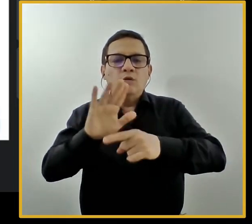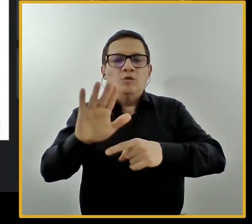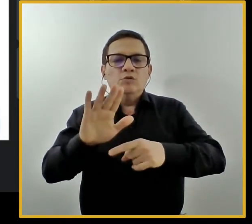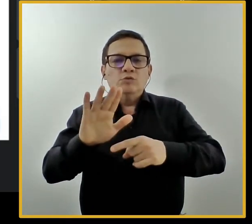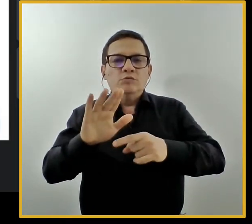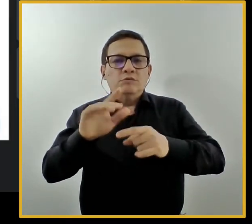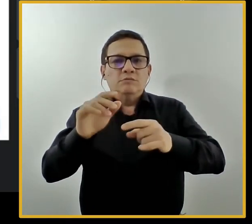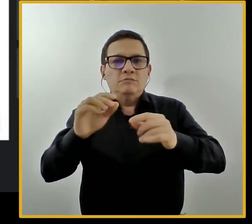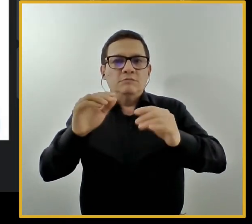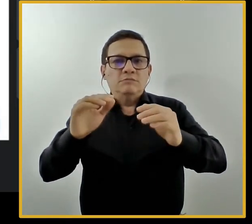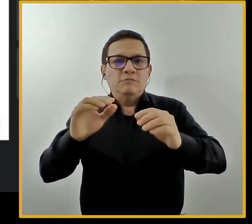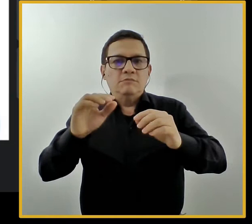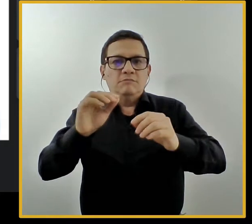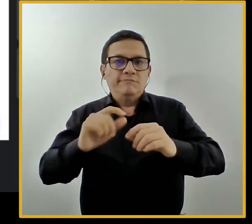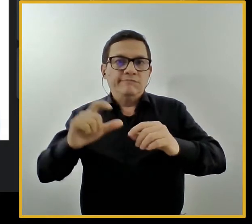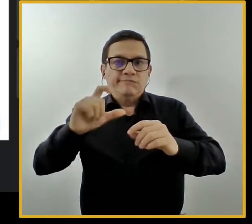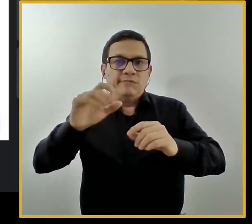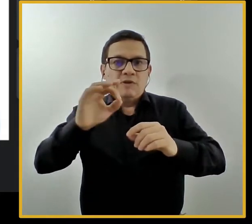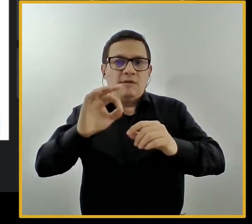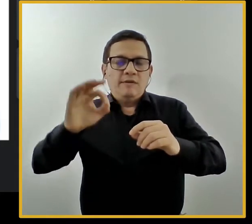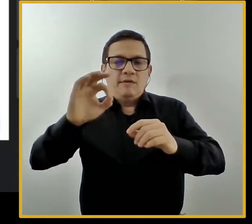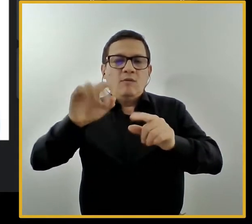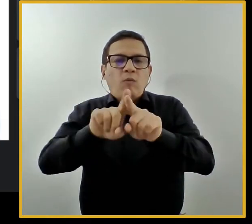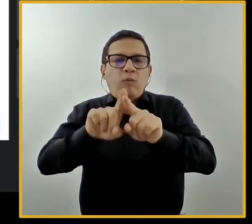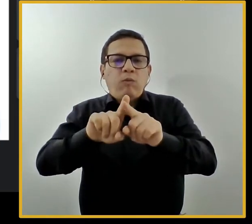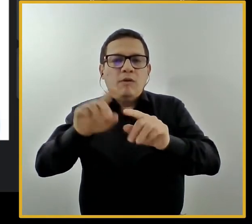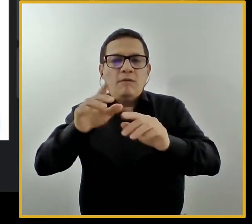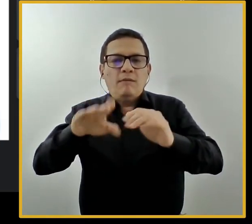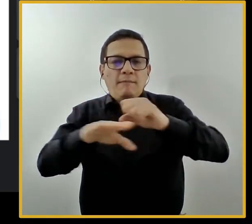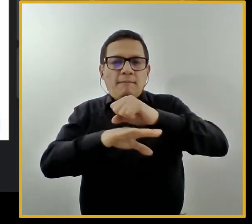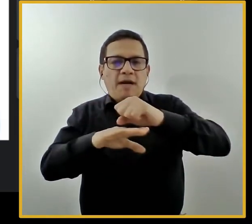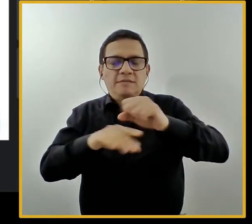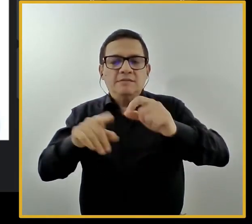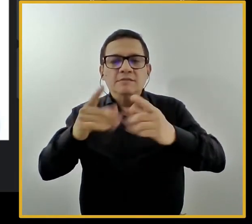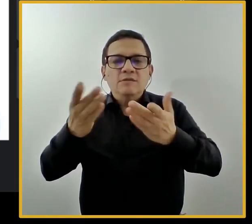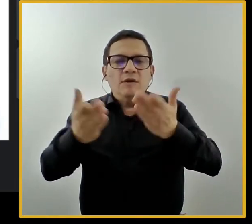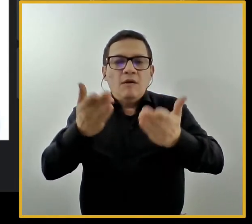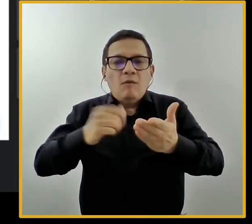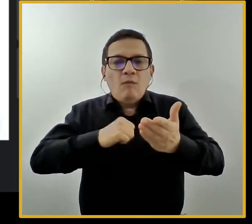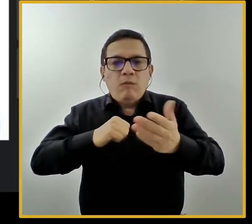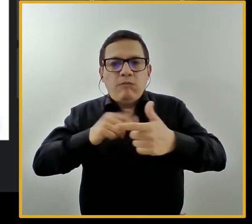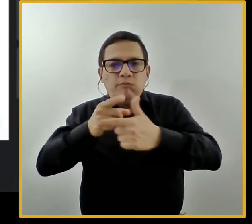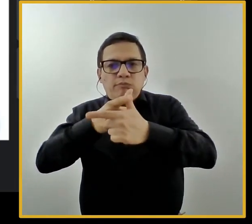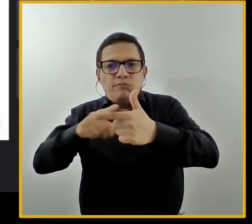de la potenciación, cociente de potencia igual base, tenemos que si yo tengo una